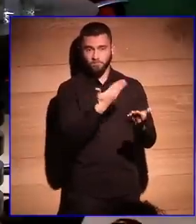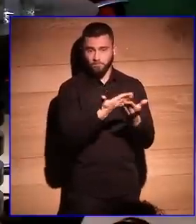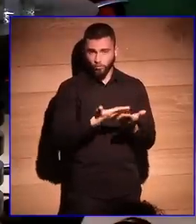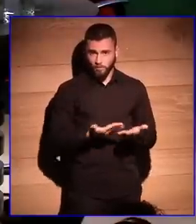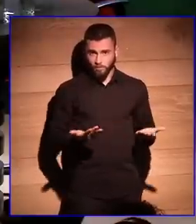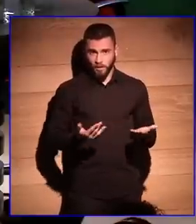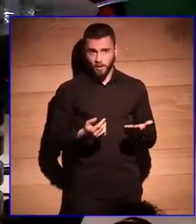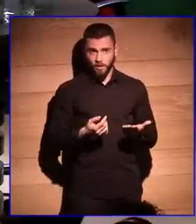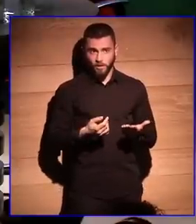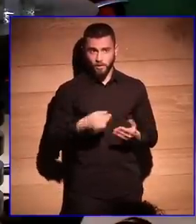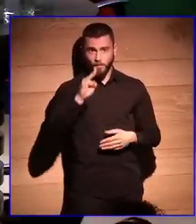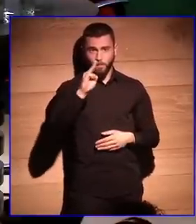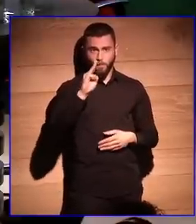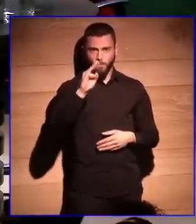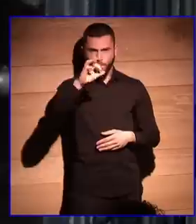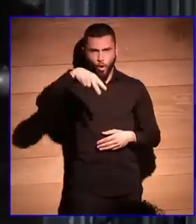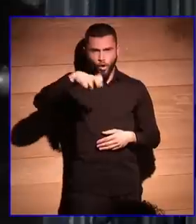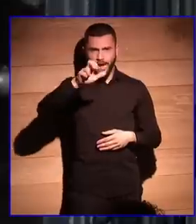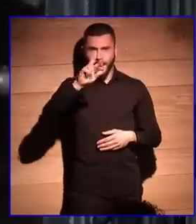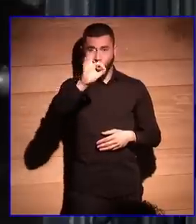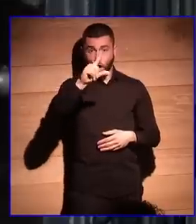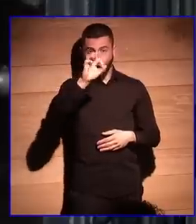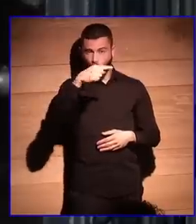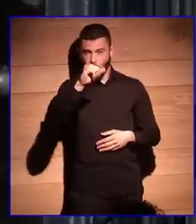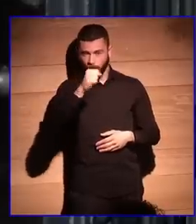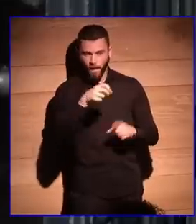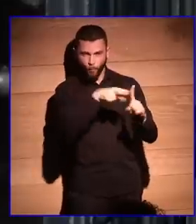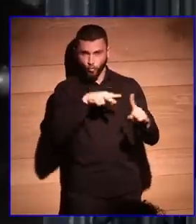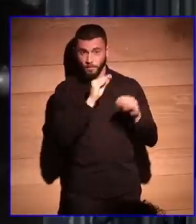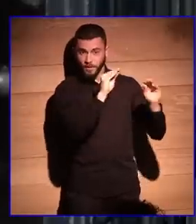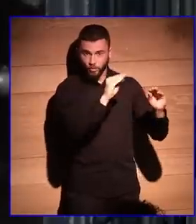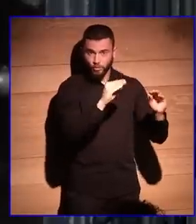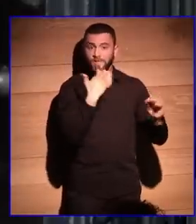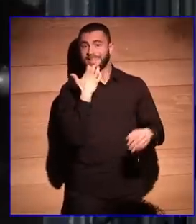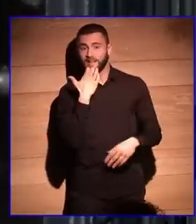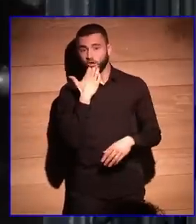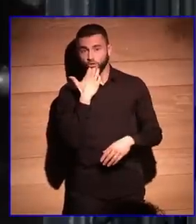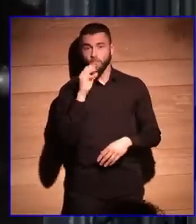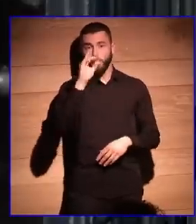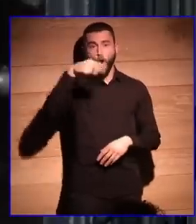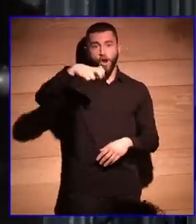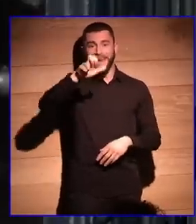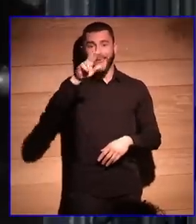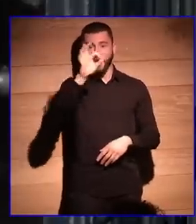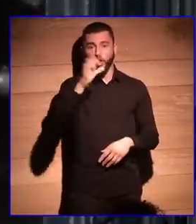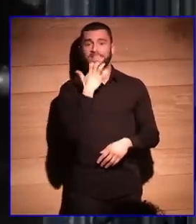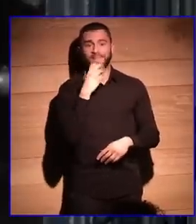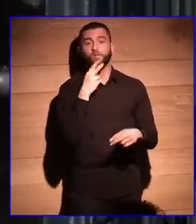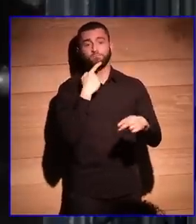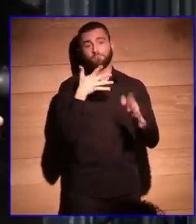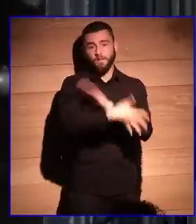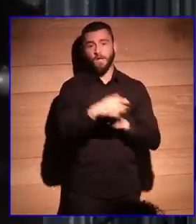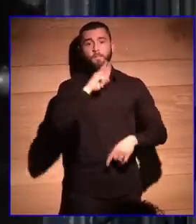vista de la ponerología... ¿De la? Ponerología. Ajá. ¿De la? Del griego poneros, mal. Vale. Es una variante